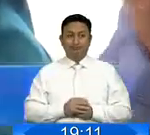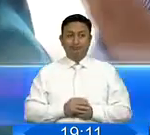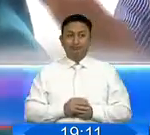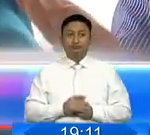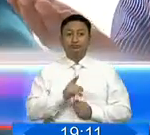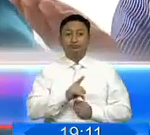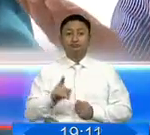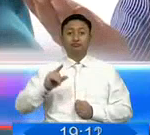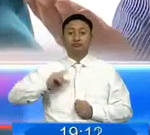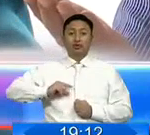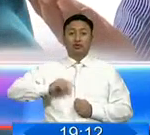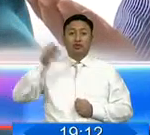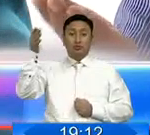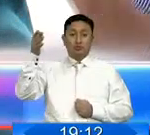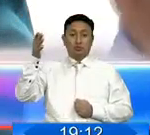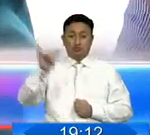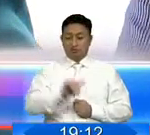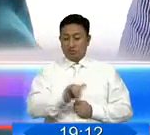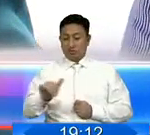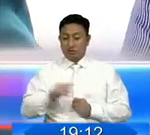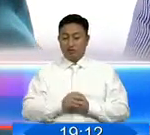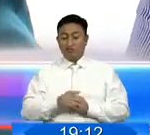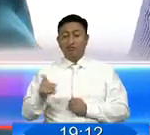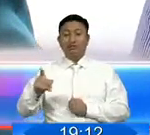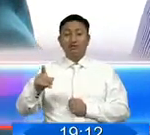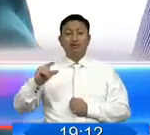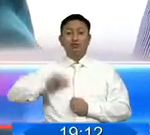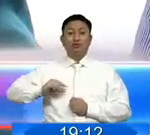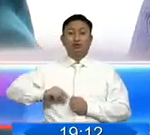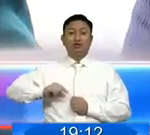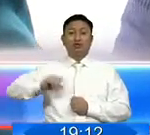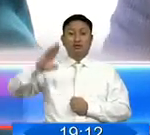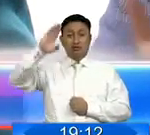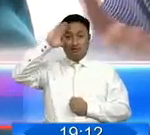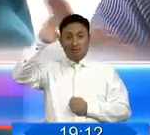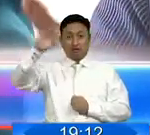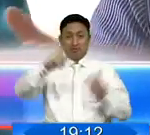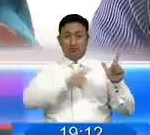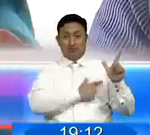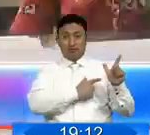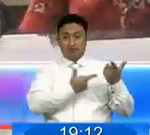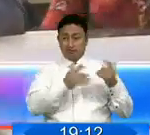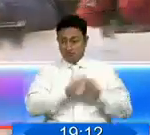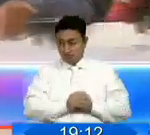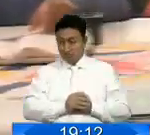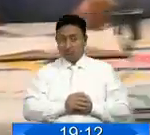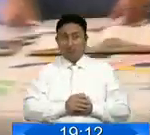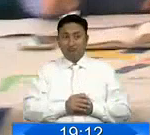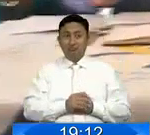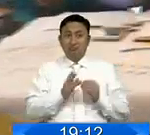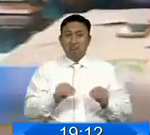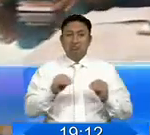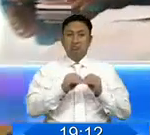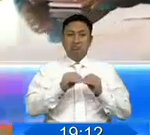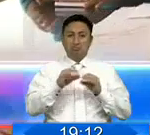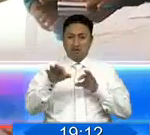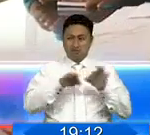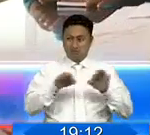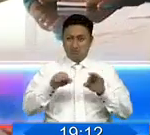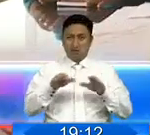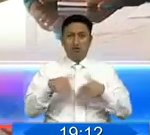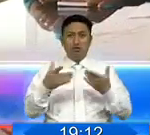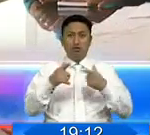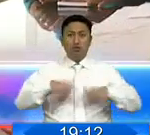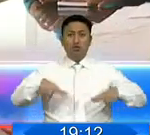el salario de los maestros al salario de las Fuerzas Armadas y de la Policía Nacional. No dieron mayores detalles de su